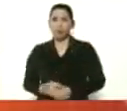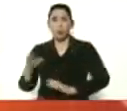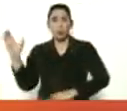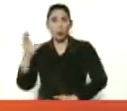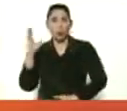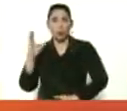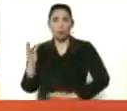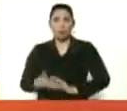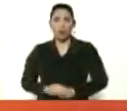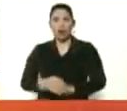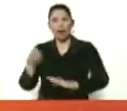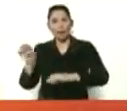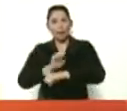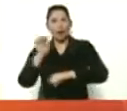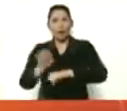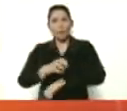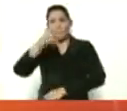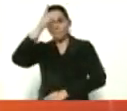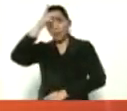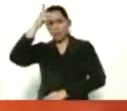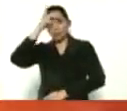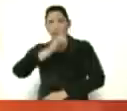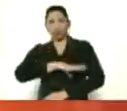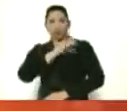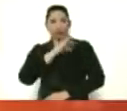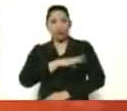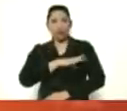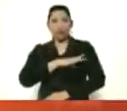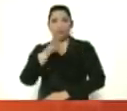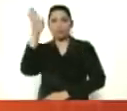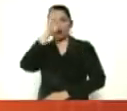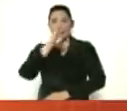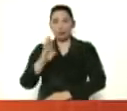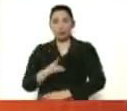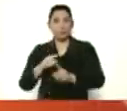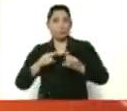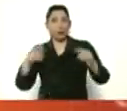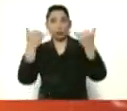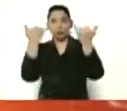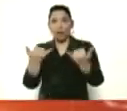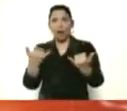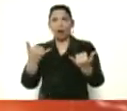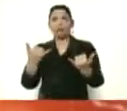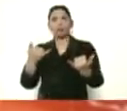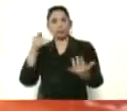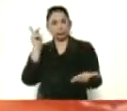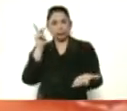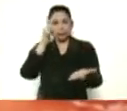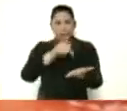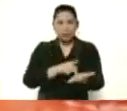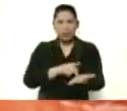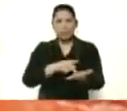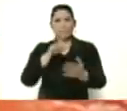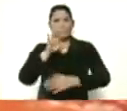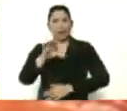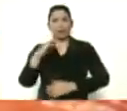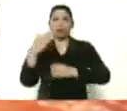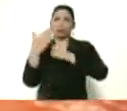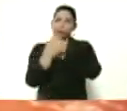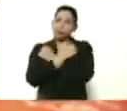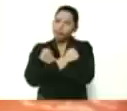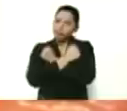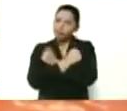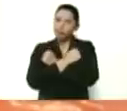Colombia, en Ecuador, en Perú, en Chile, en Brasil, pero que ya están en su patria. Abracen a su familia, besen